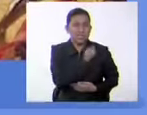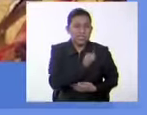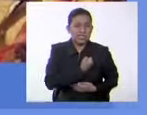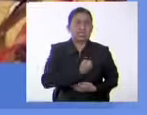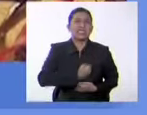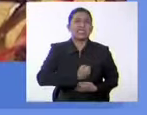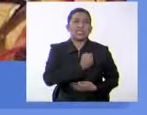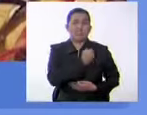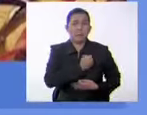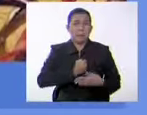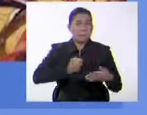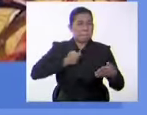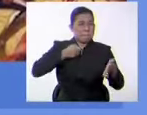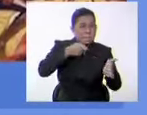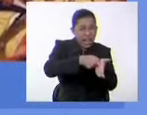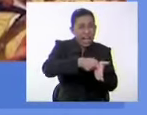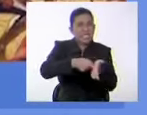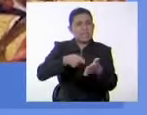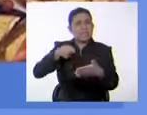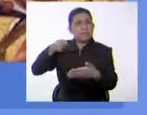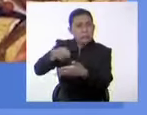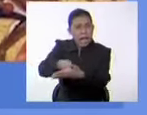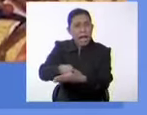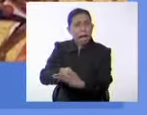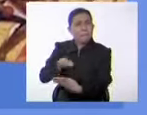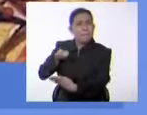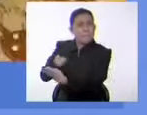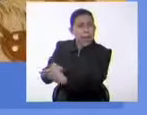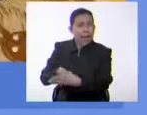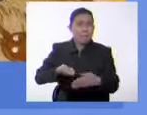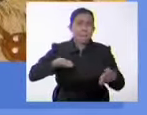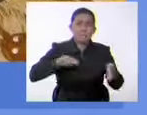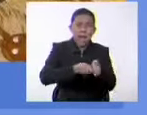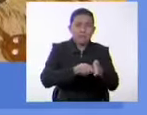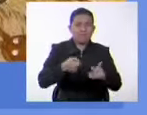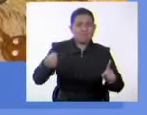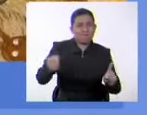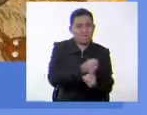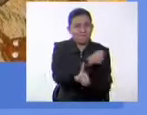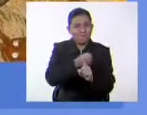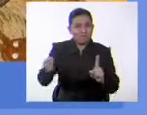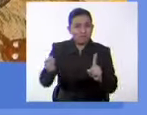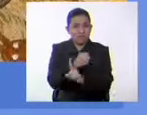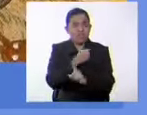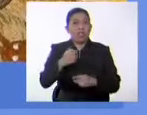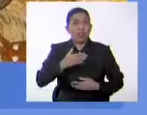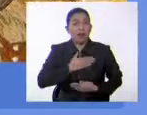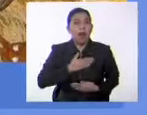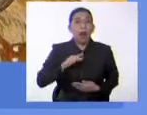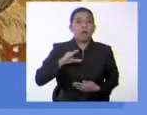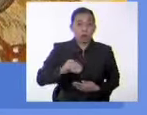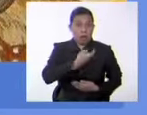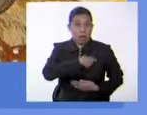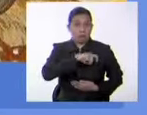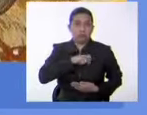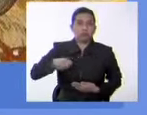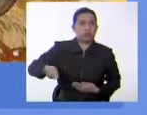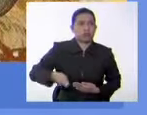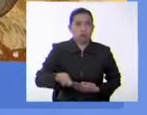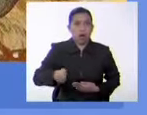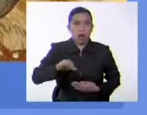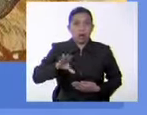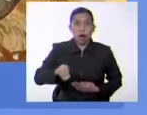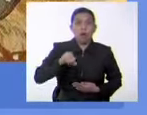eran asesinados, porque eran maltratados, e incluso porque traían hasta perros, ¿verdad?, los españoles, para